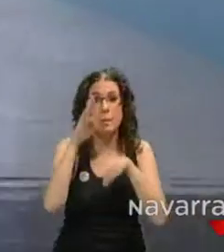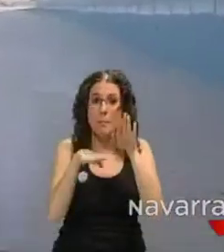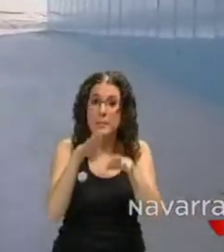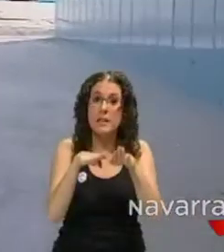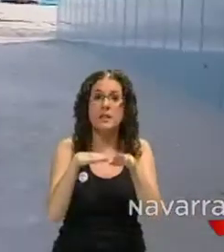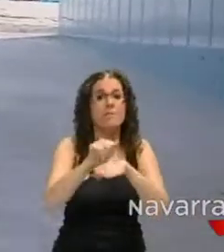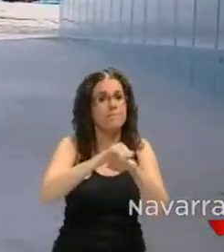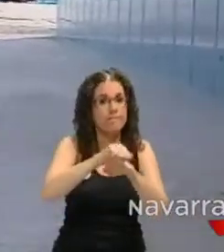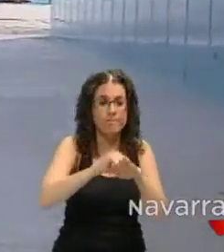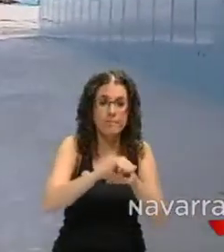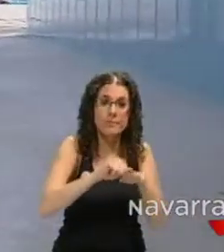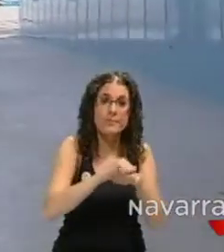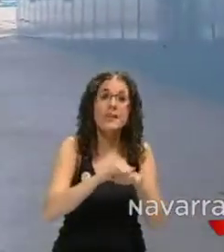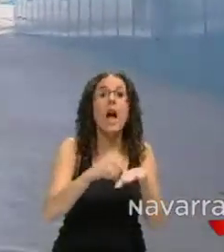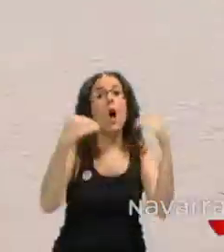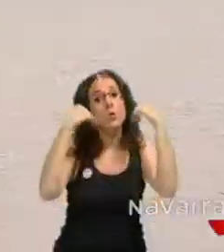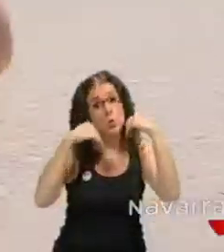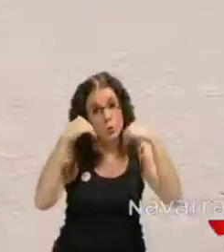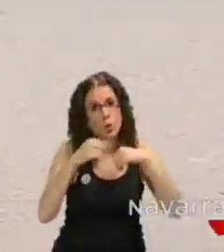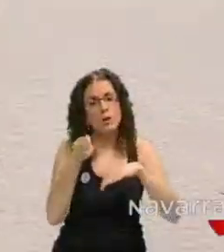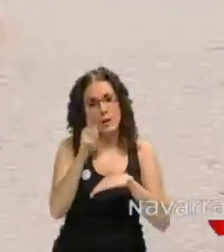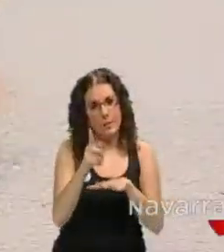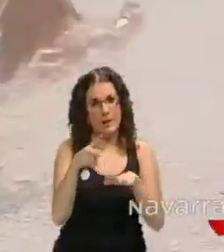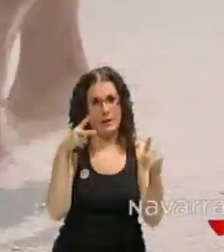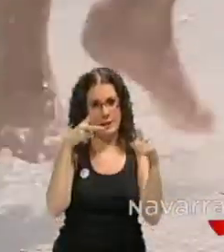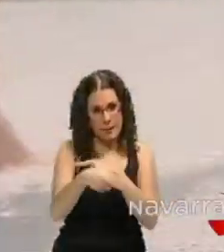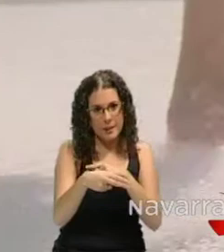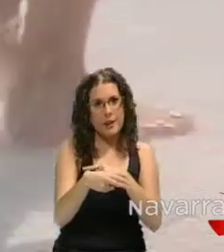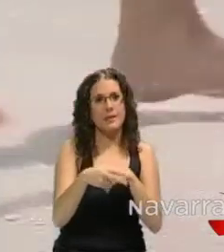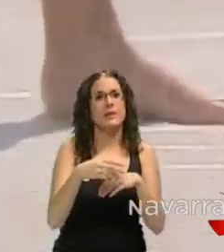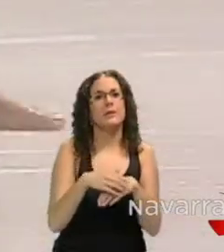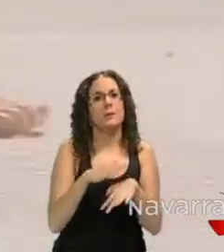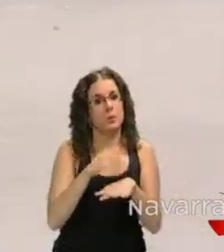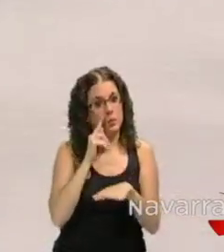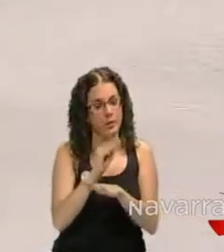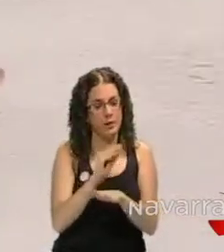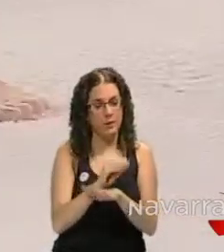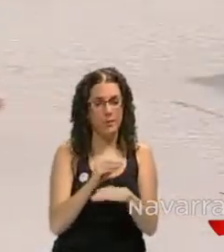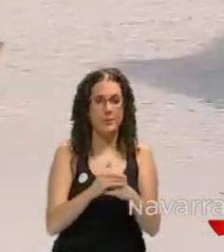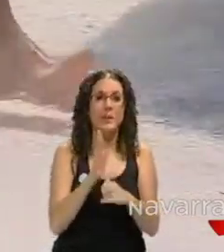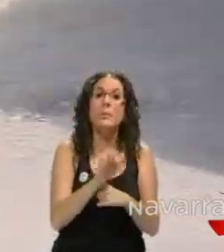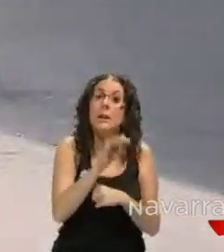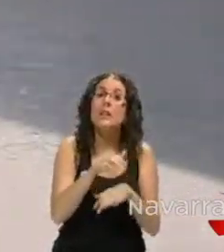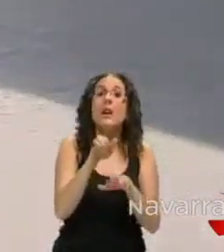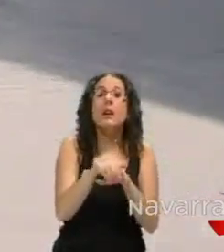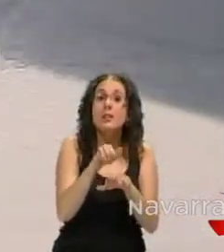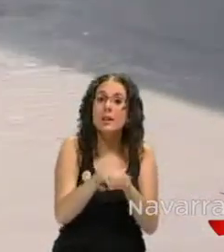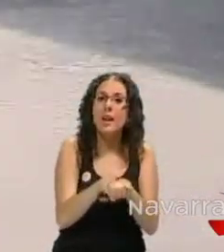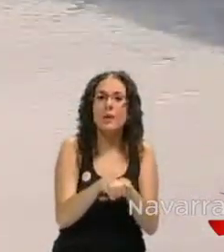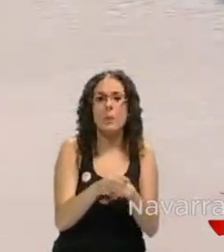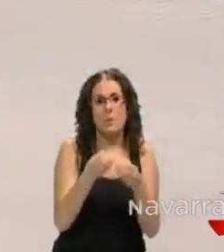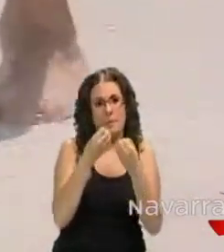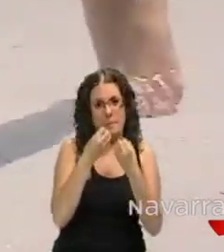de sudoración para evitar todo lo que son micosis, ¿vale? En la piel, y luego un calzado, sobre todo que tenga